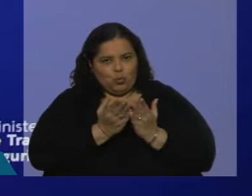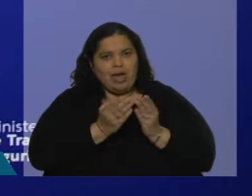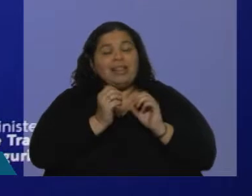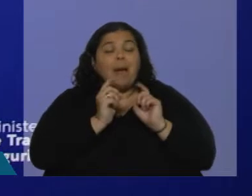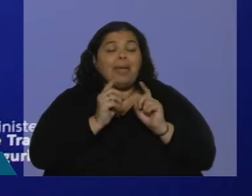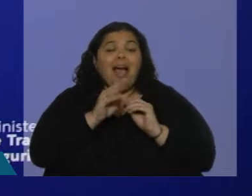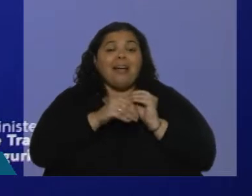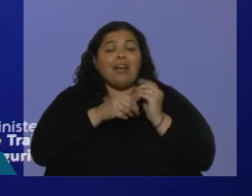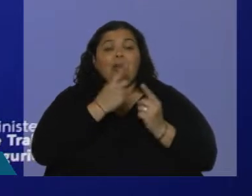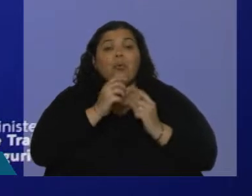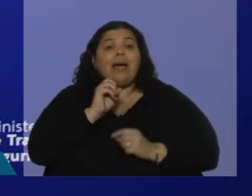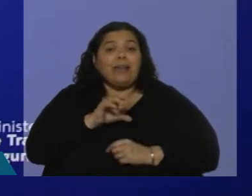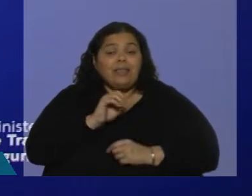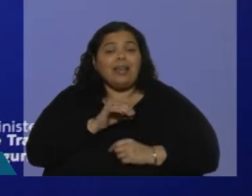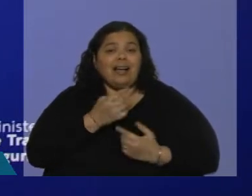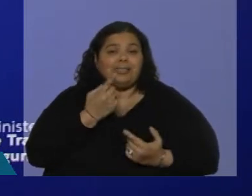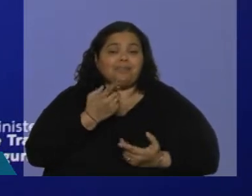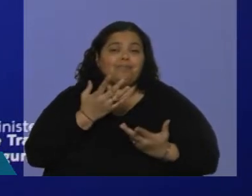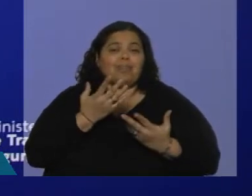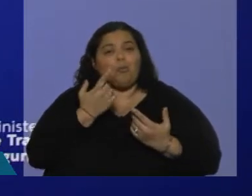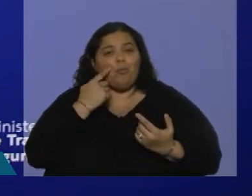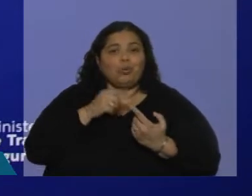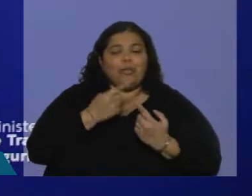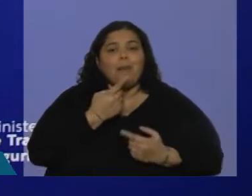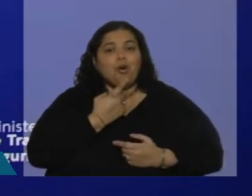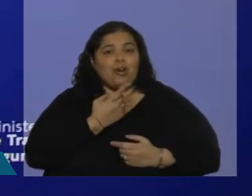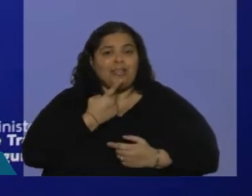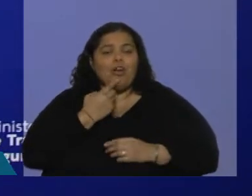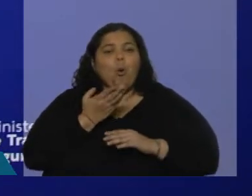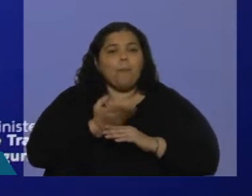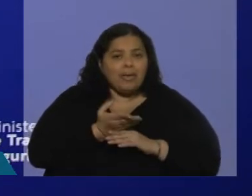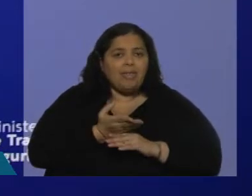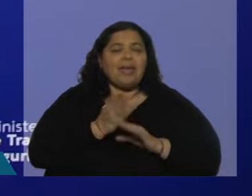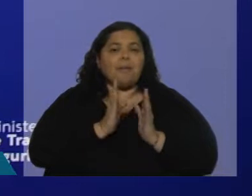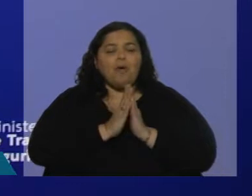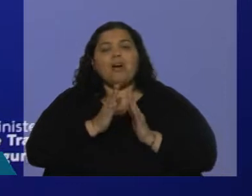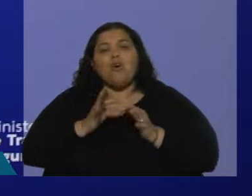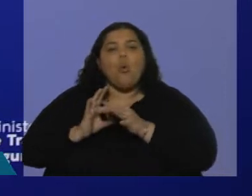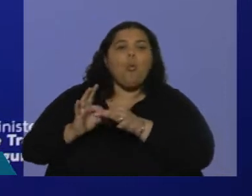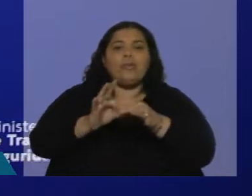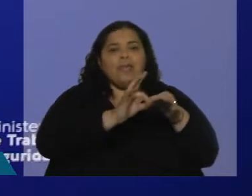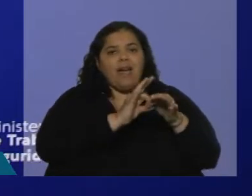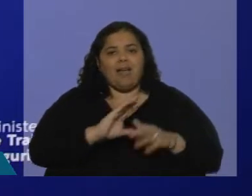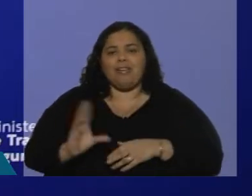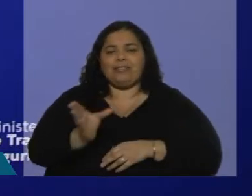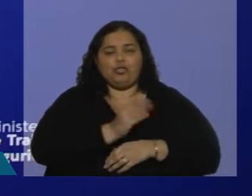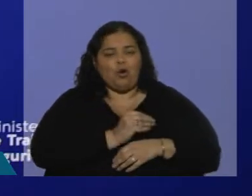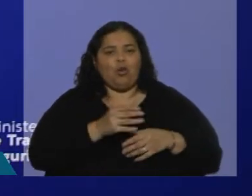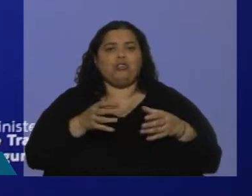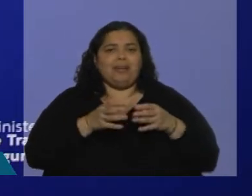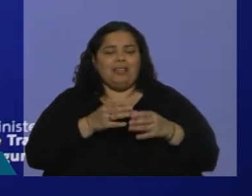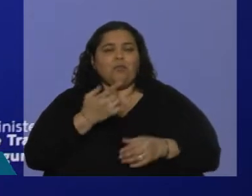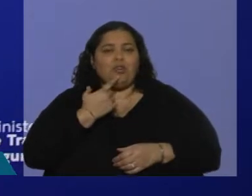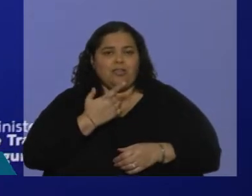punto de vista político pidiendo de alguna manera que es haya unidad y consenso en apoyar los